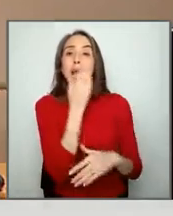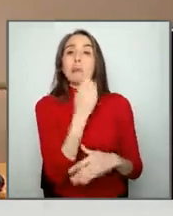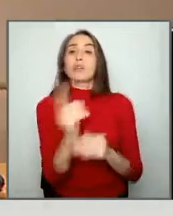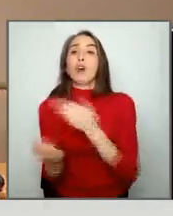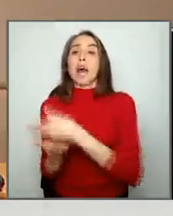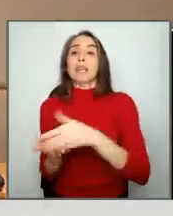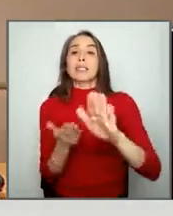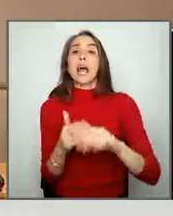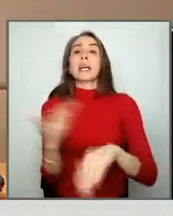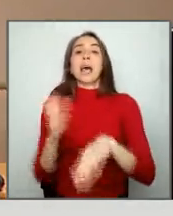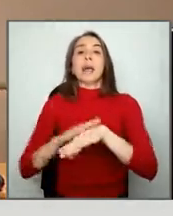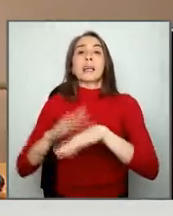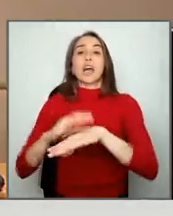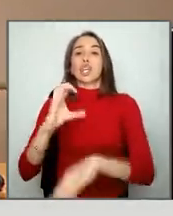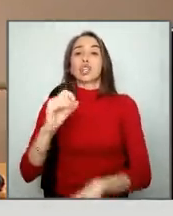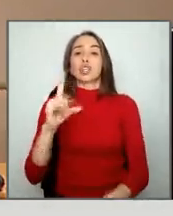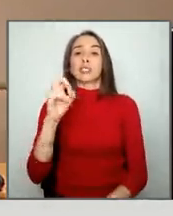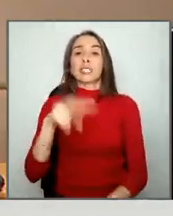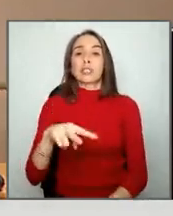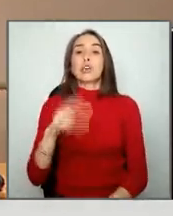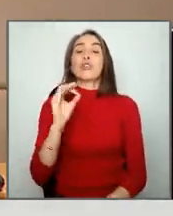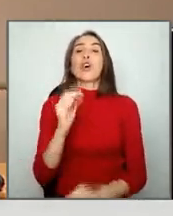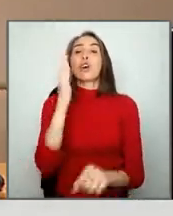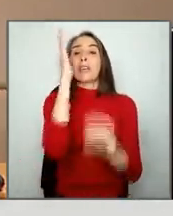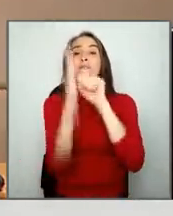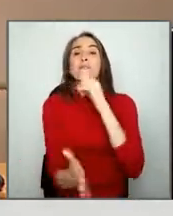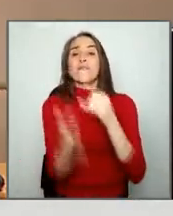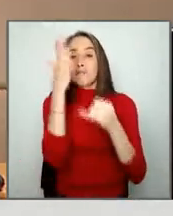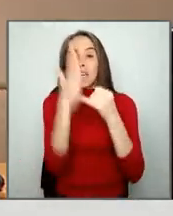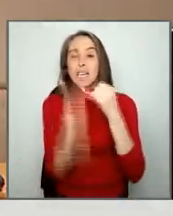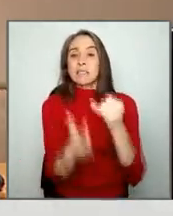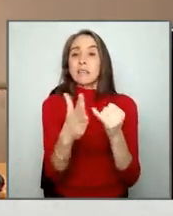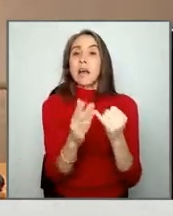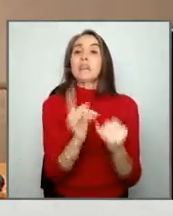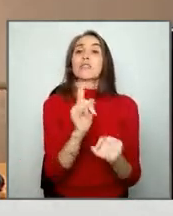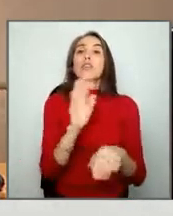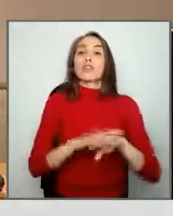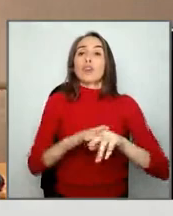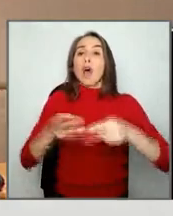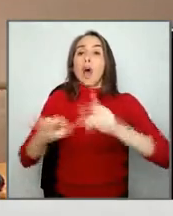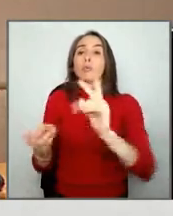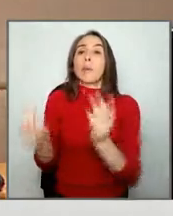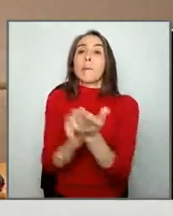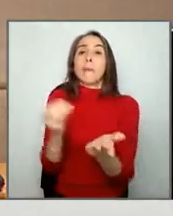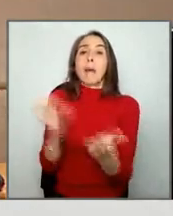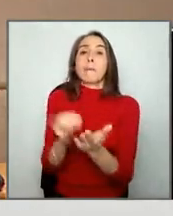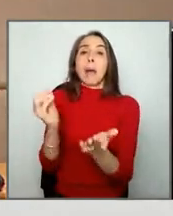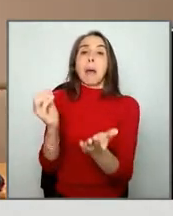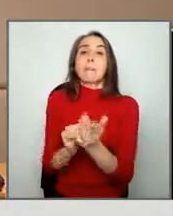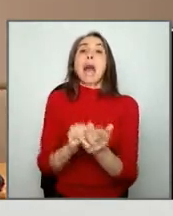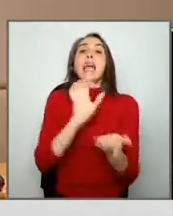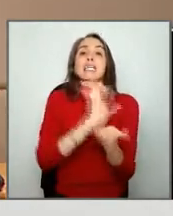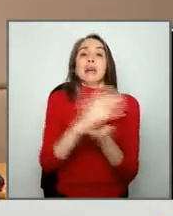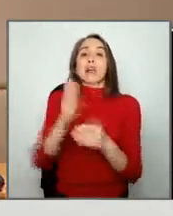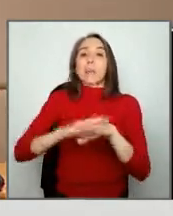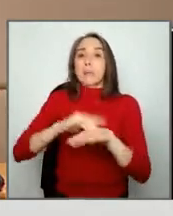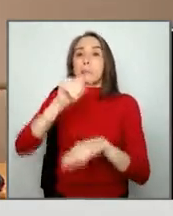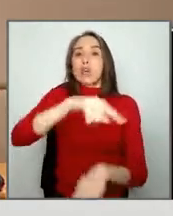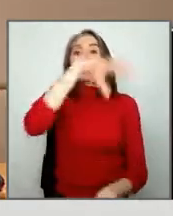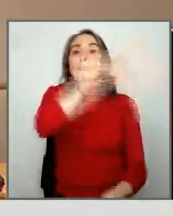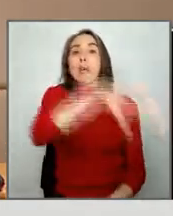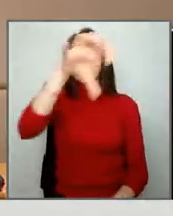tampoco a esperar a que cabuquen sino que es a no autorizar más concesiones hay que buscar un equilibrio son